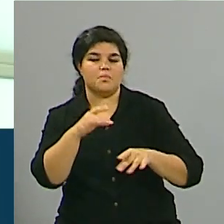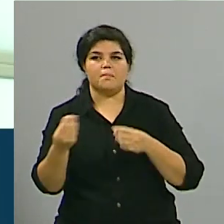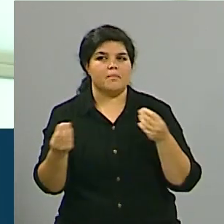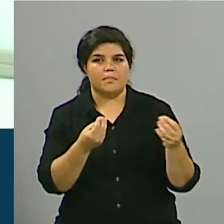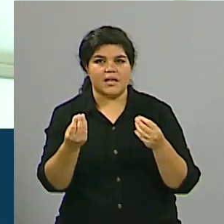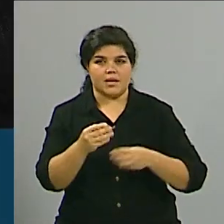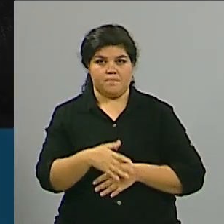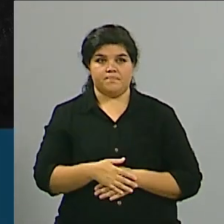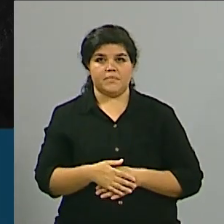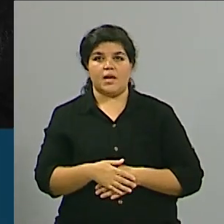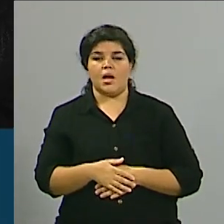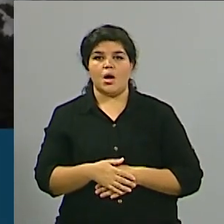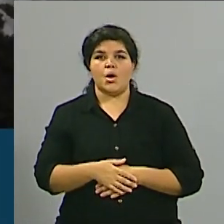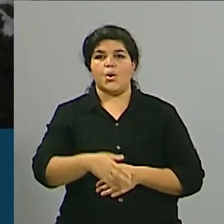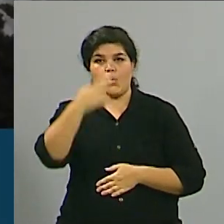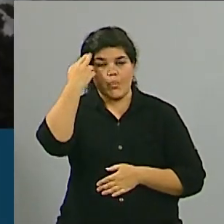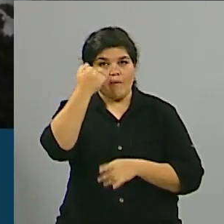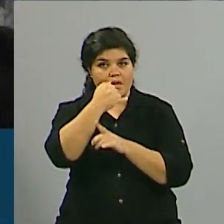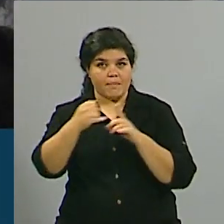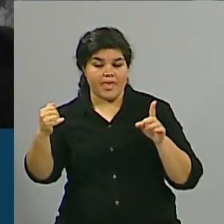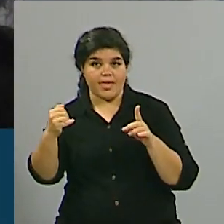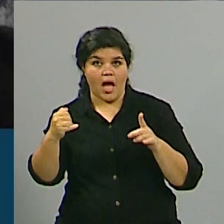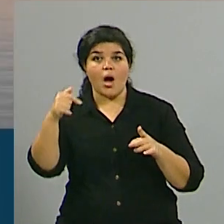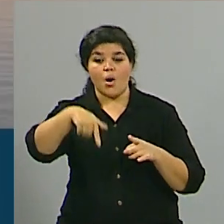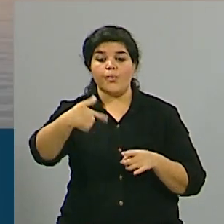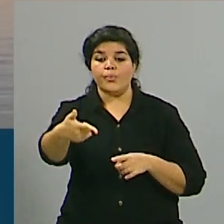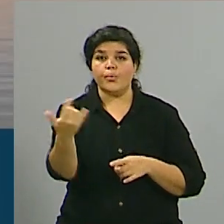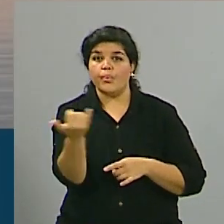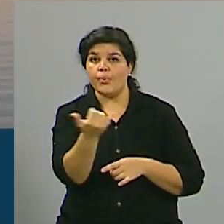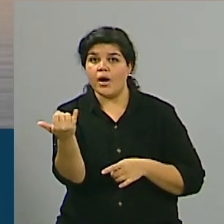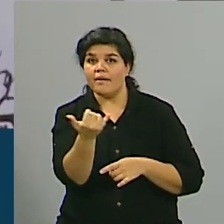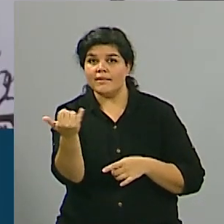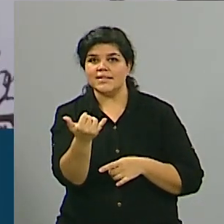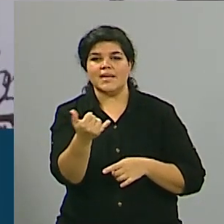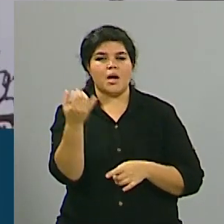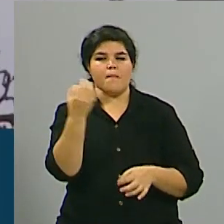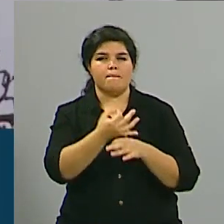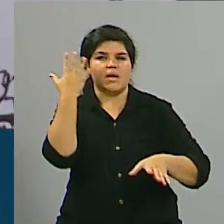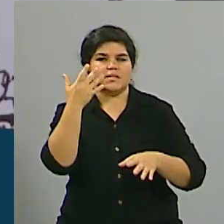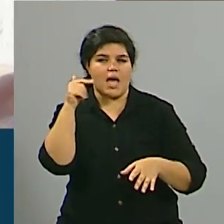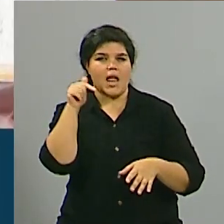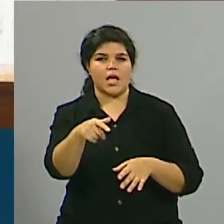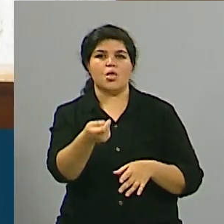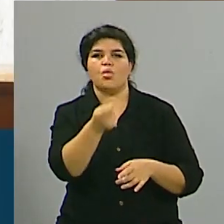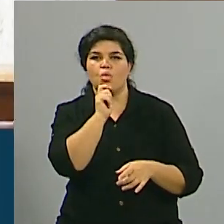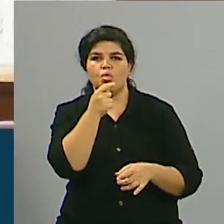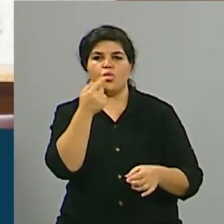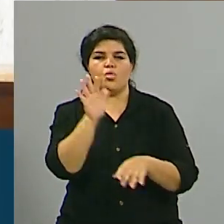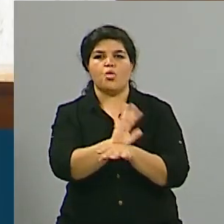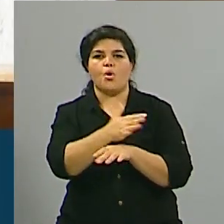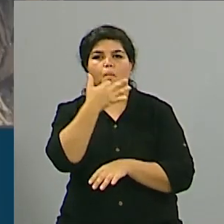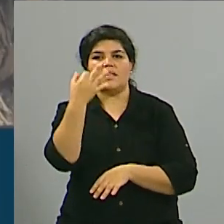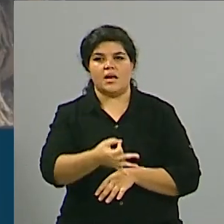para que 21:30 de este jueves no se pierdan la oportunidad de disfrutar del estreno del documental de Señal U